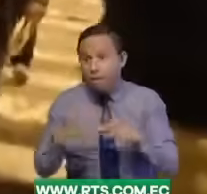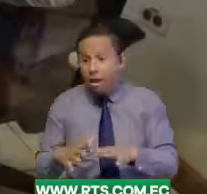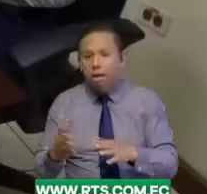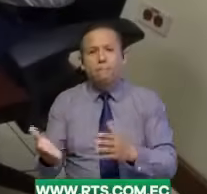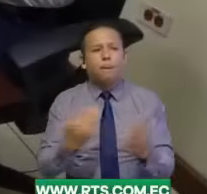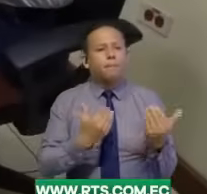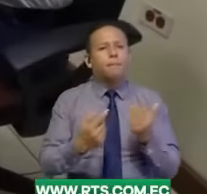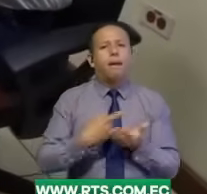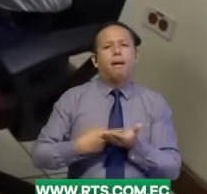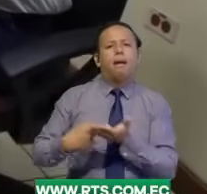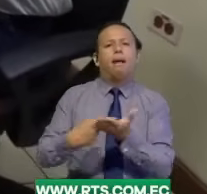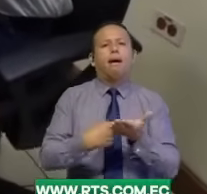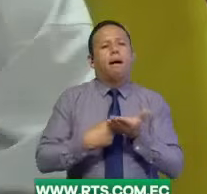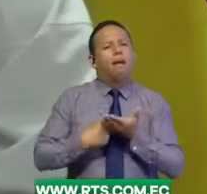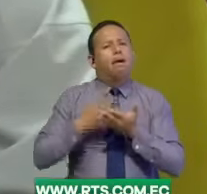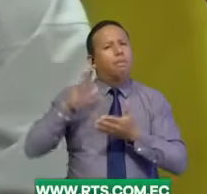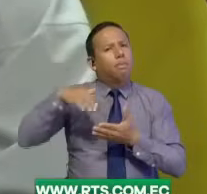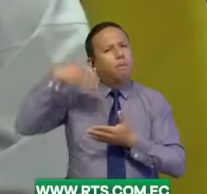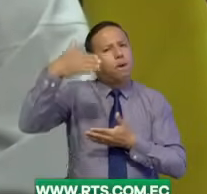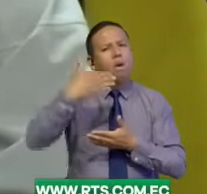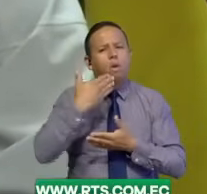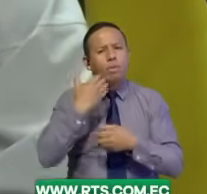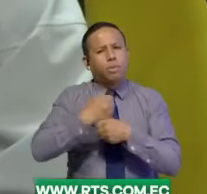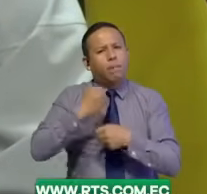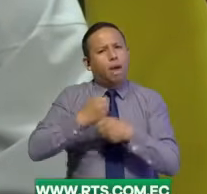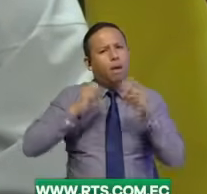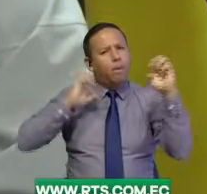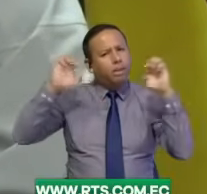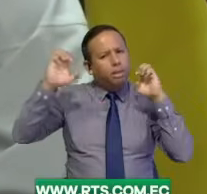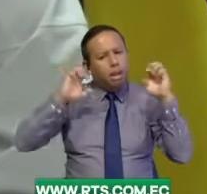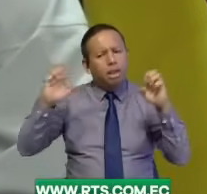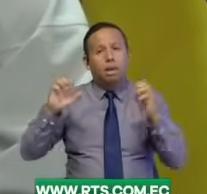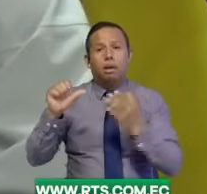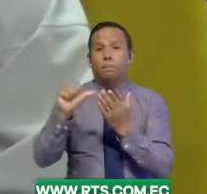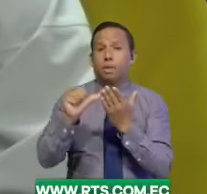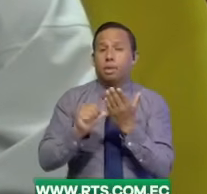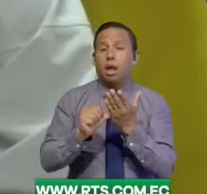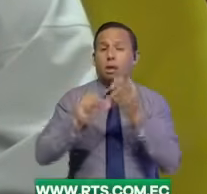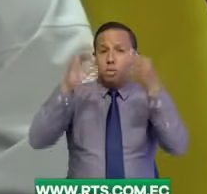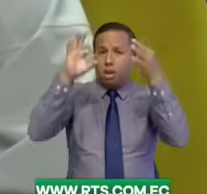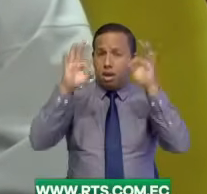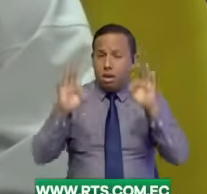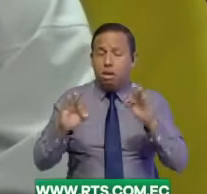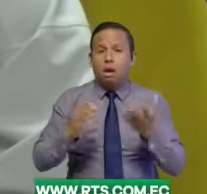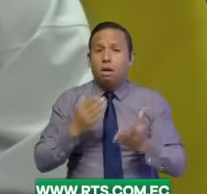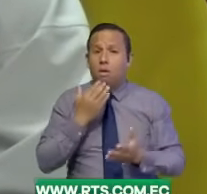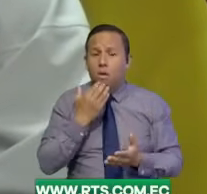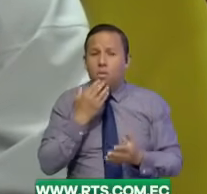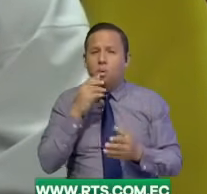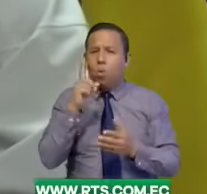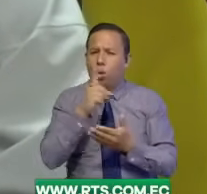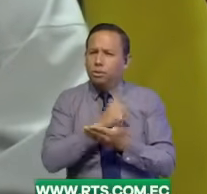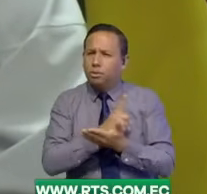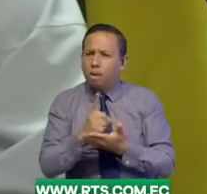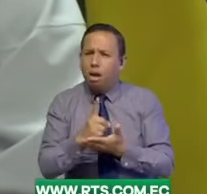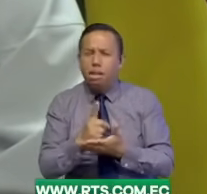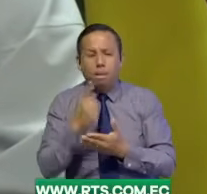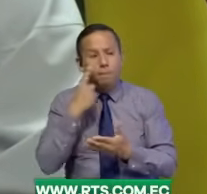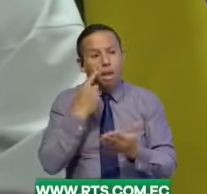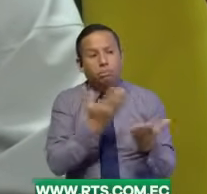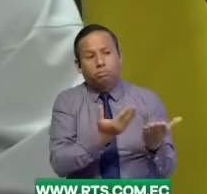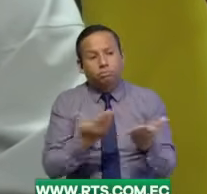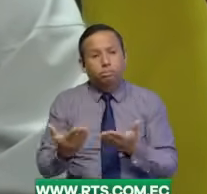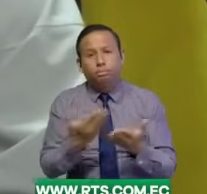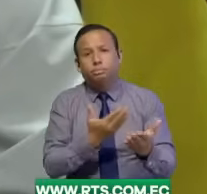planificar próximas acciones estratégicas. Que de inmediato el Ministerio de Energía y Minas, en máximo una semana, presente los perfiles